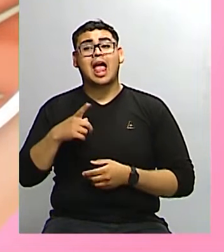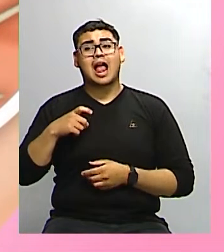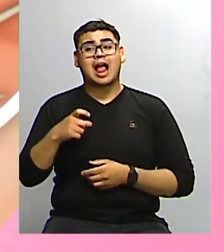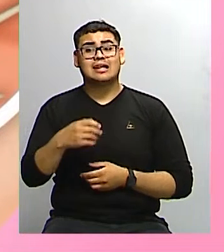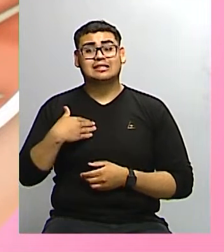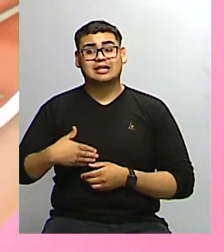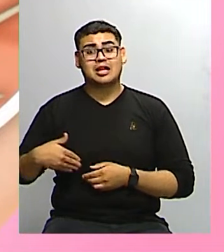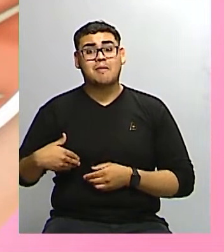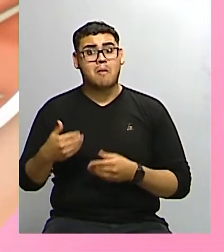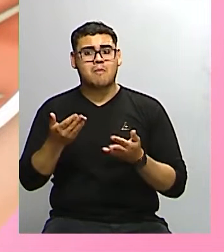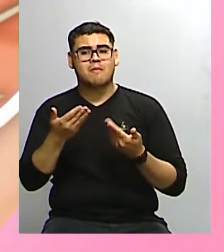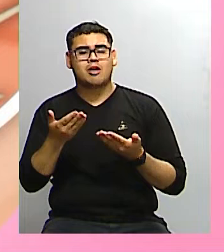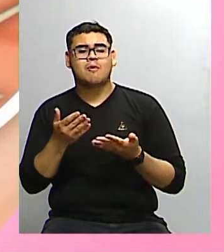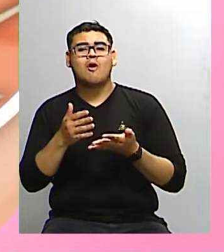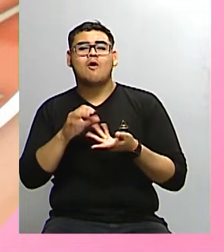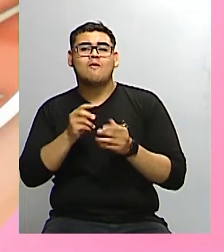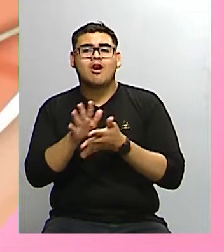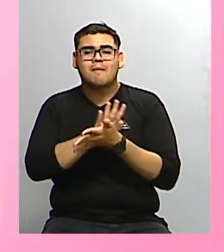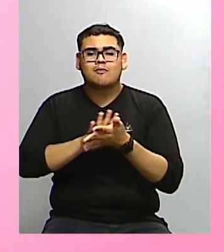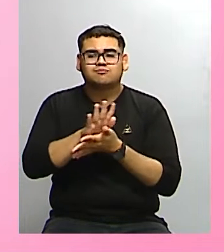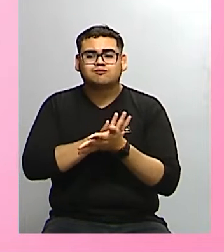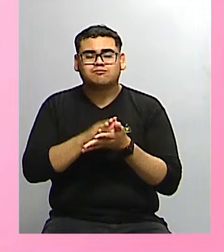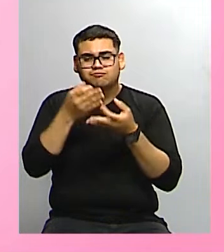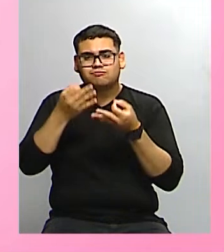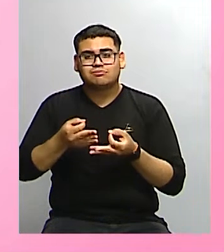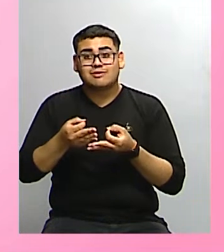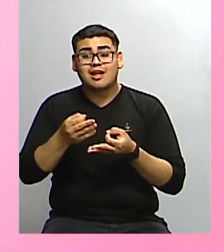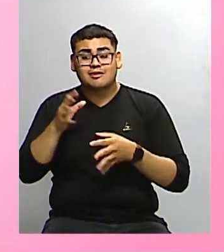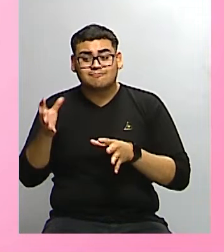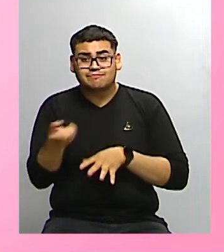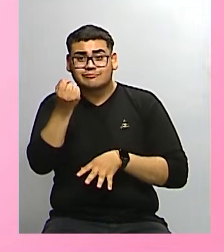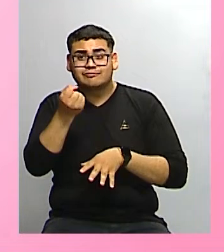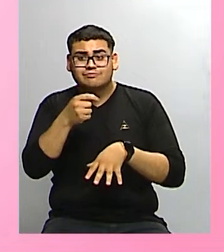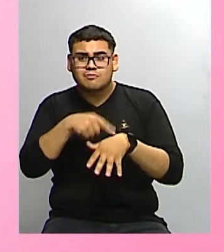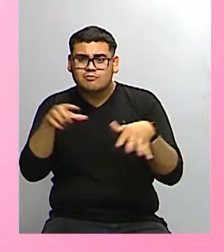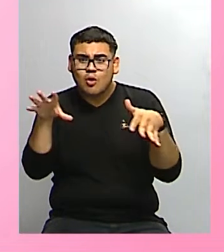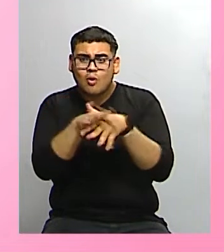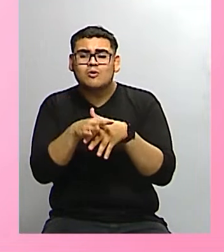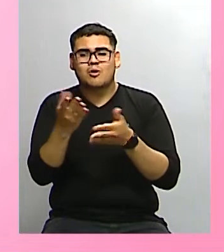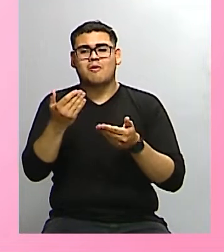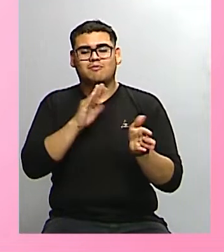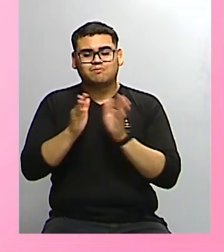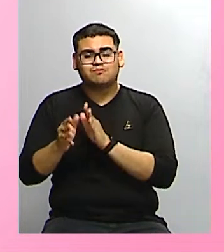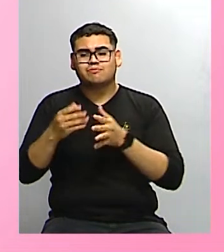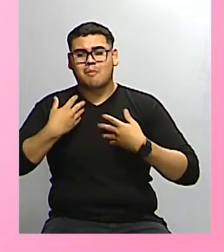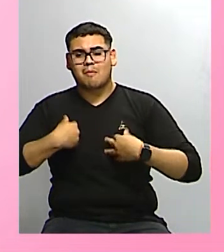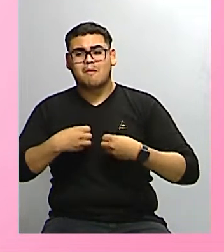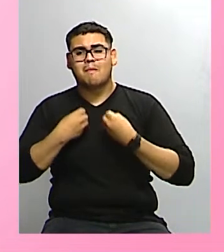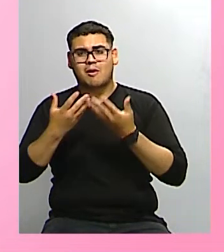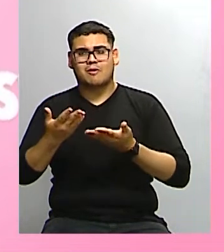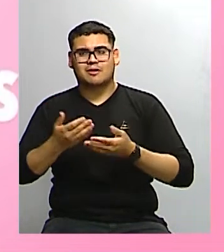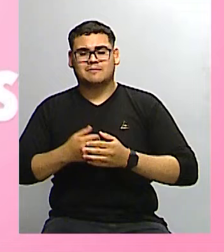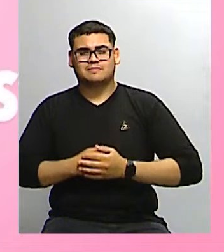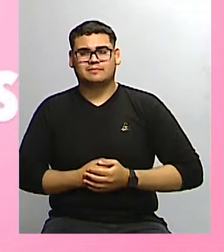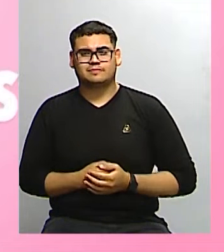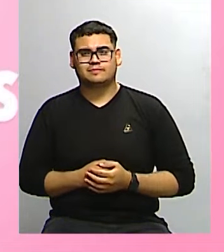curable en más del 90% de los casos si se detecta a tiempo. Claro. Me parece que es muy importante resaltar eso, teniendo